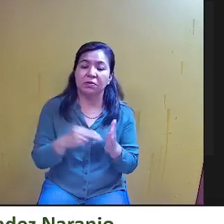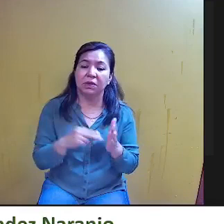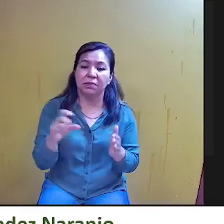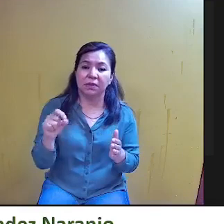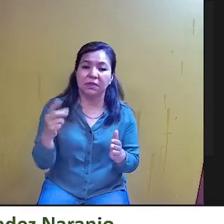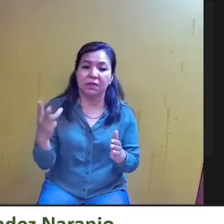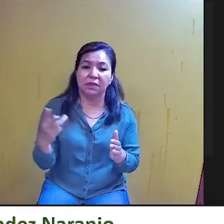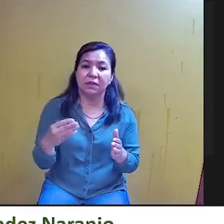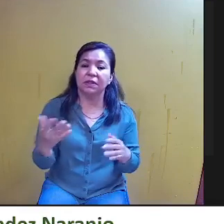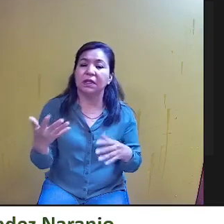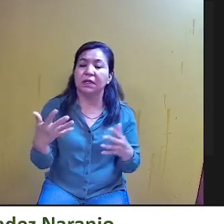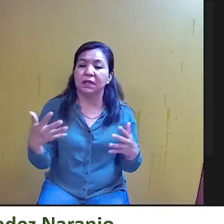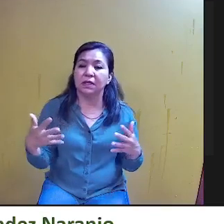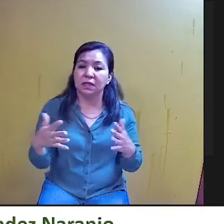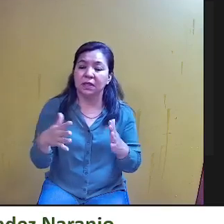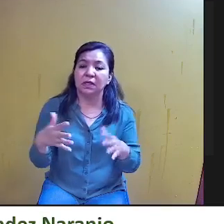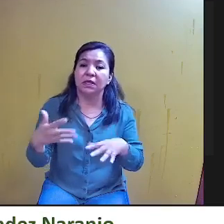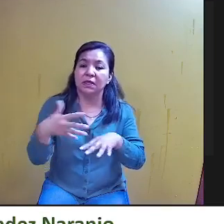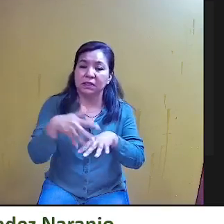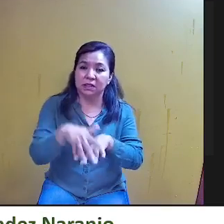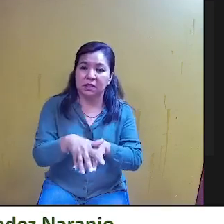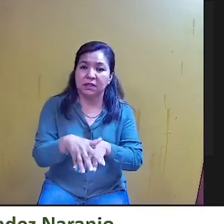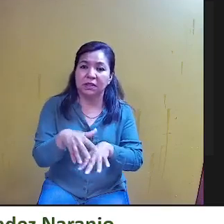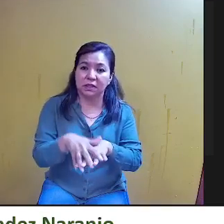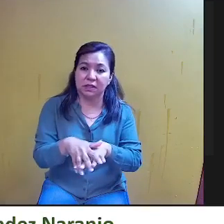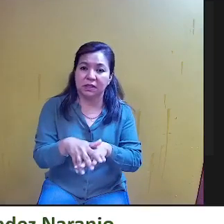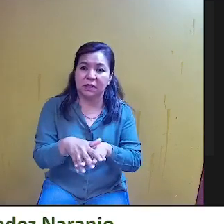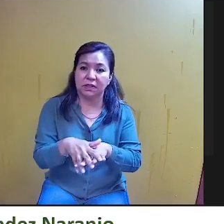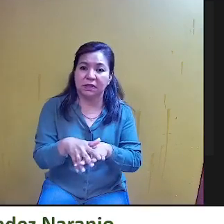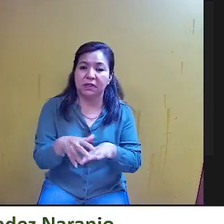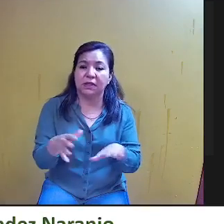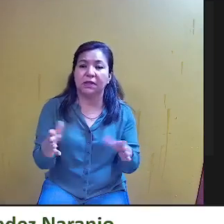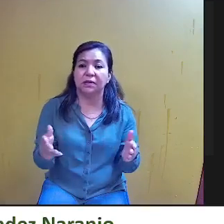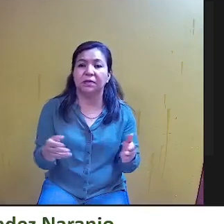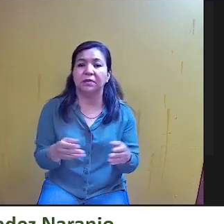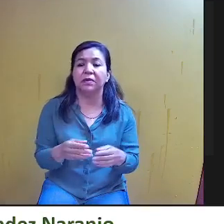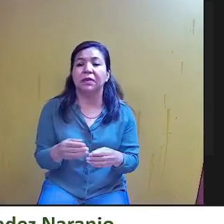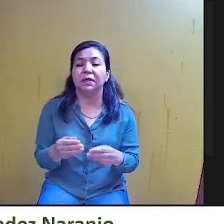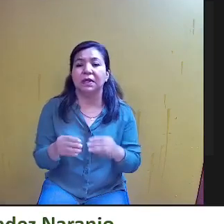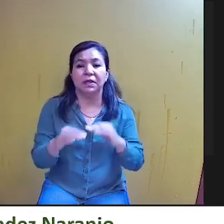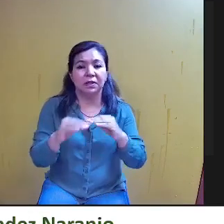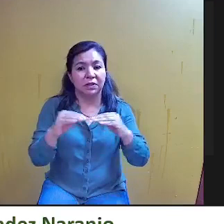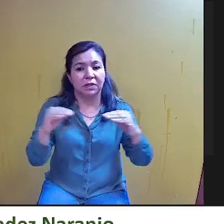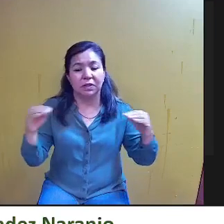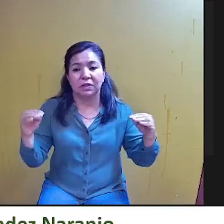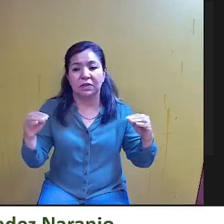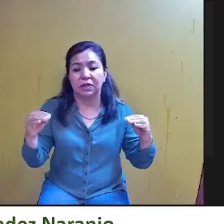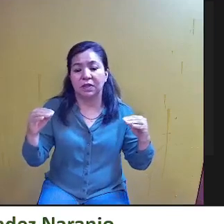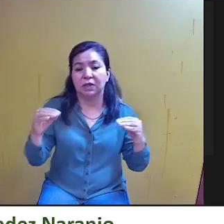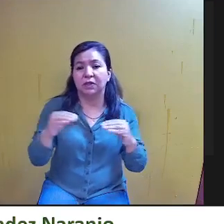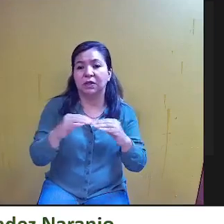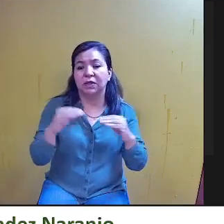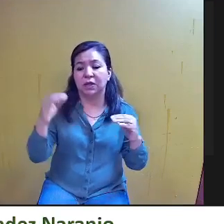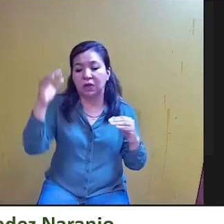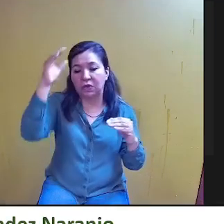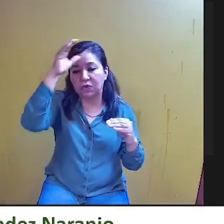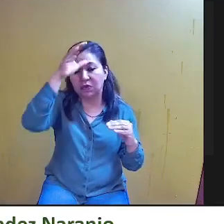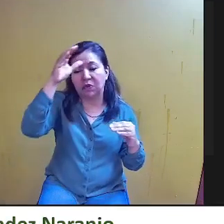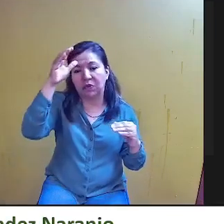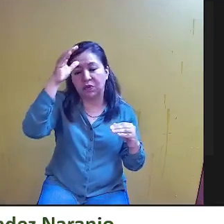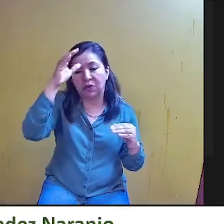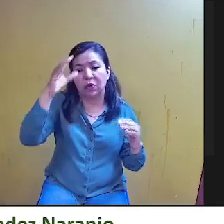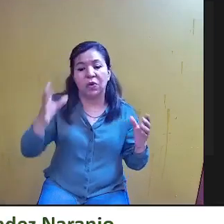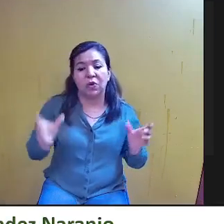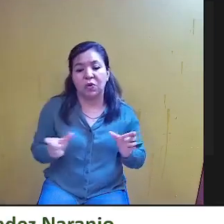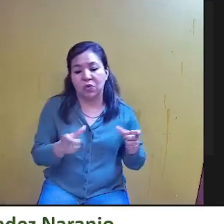manera la integración de los consejos distritales electorales, se garantice la pluriculturalidad, la paridad, así como la inclusión de los